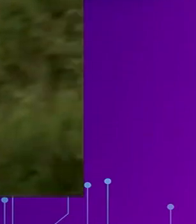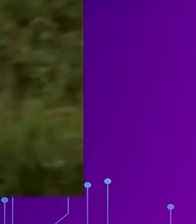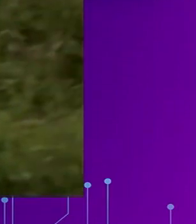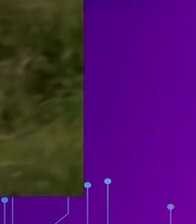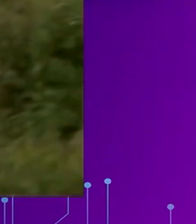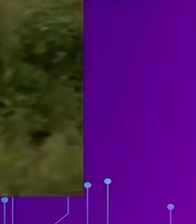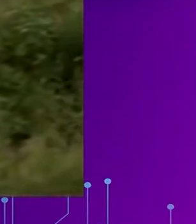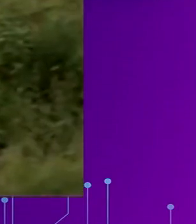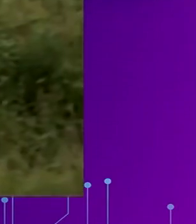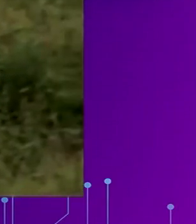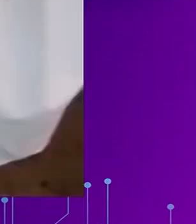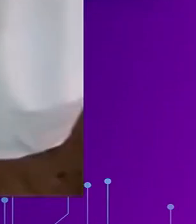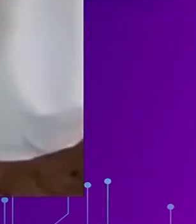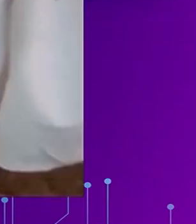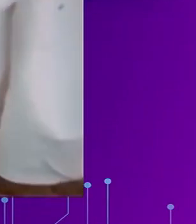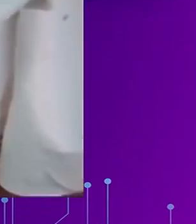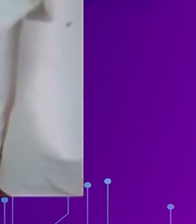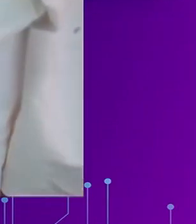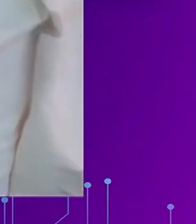Juan llega para